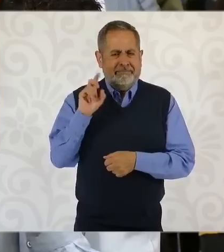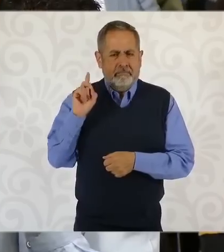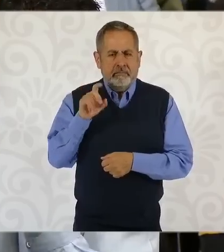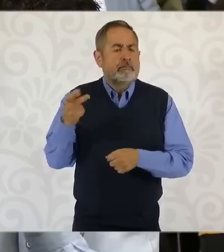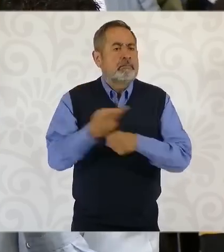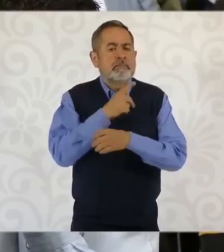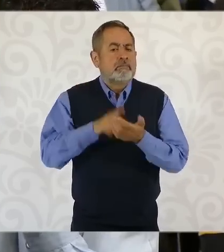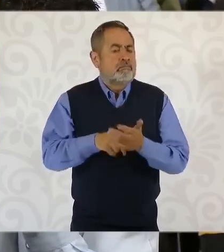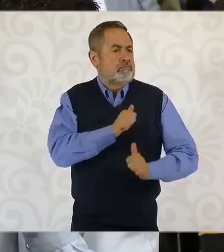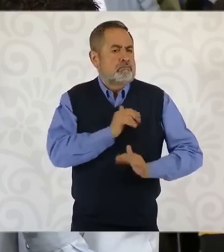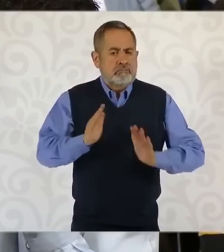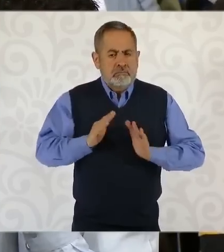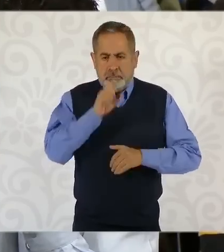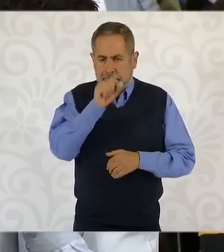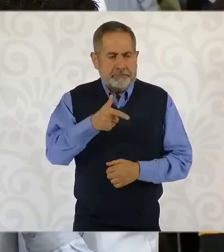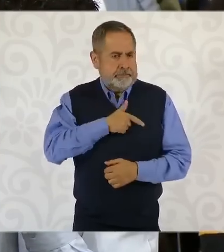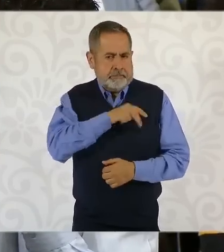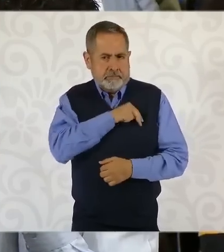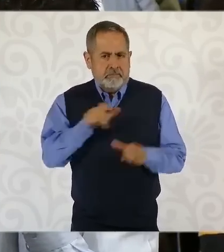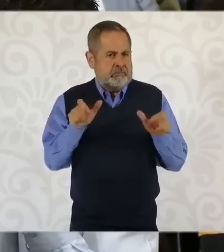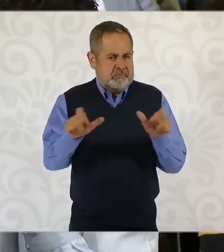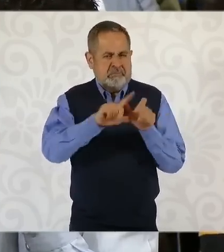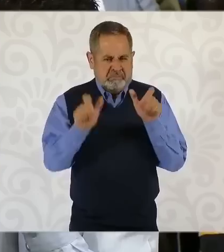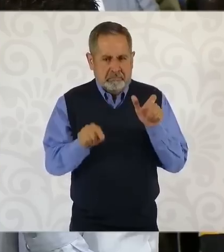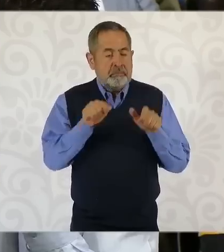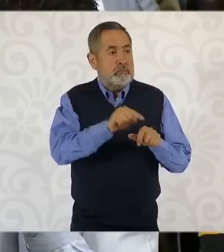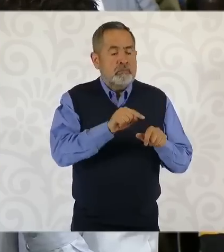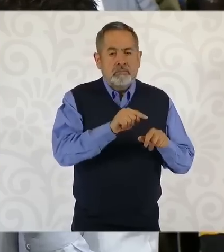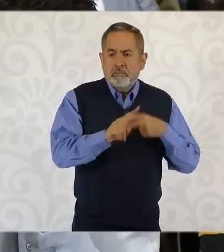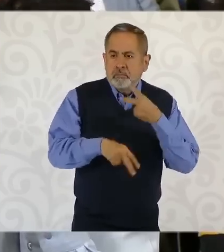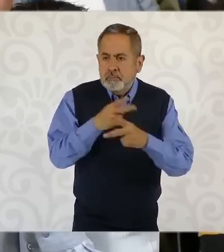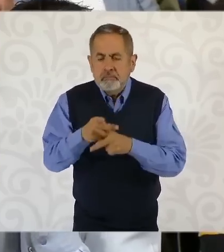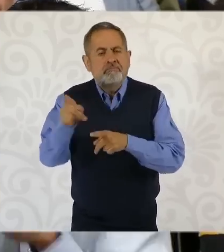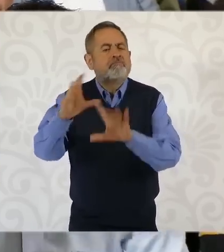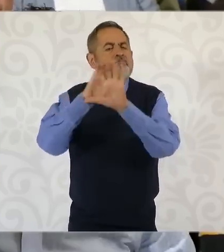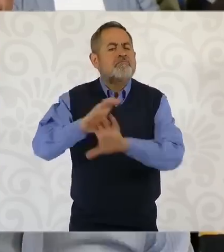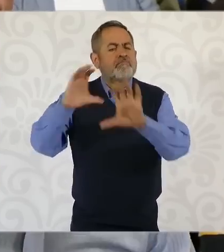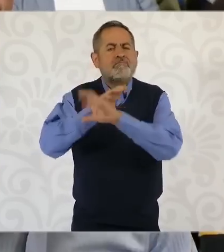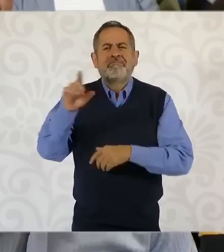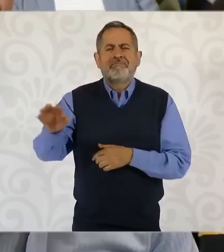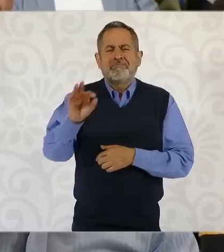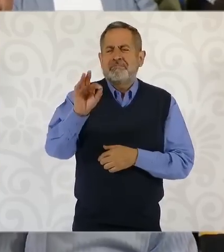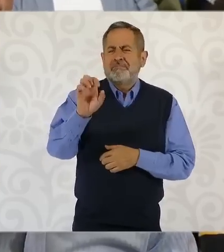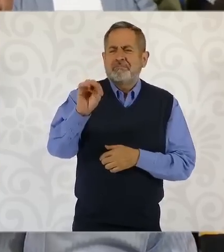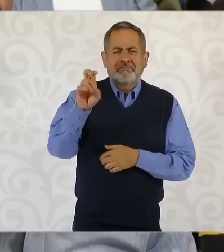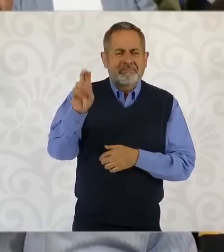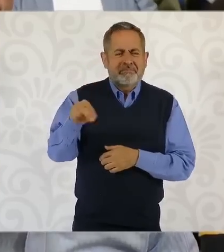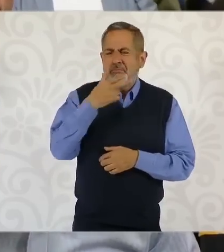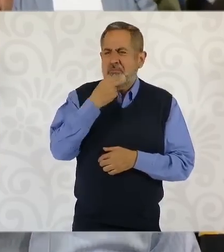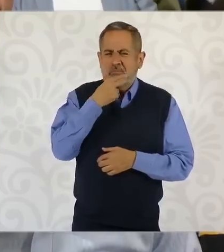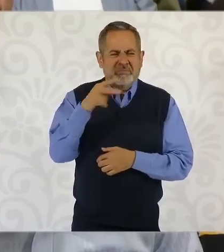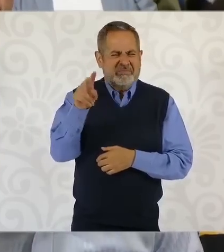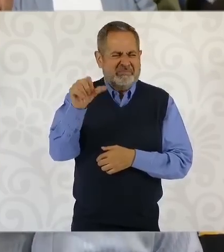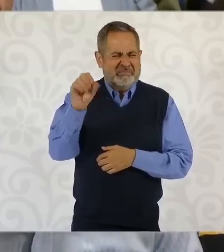elementos de Fuerzas Armadas, también de la Guardia Nacional, estuvieron, pues interrumpieron el concierto del músico Fermín Muguruza, músico vasco, ex